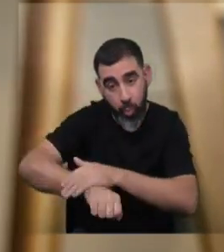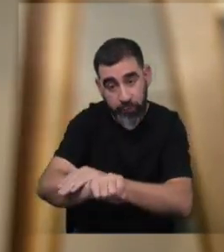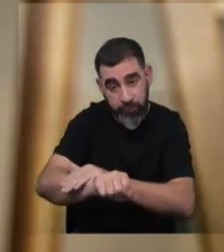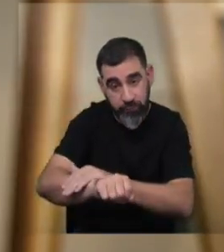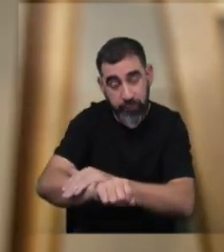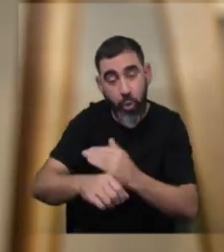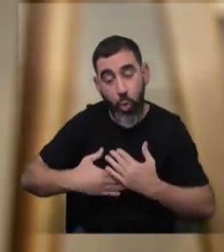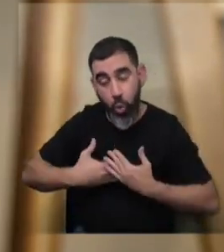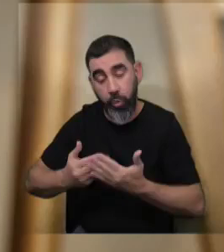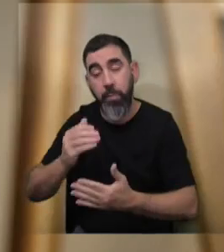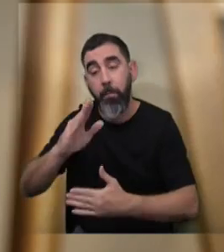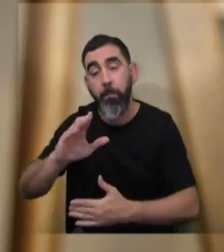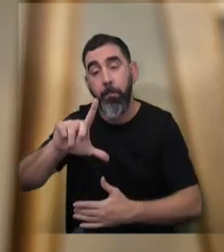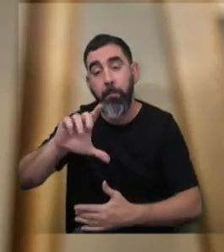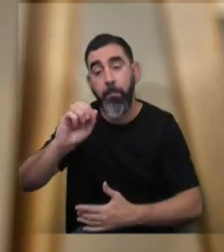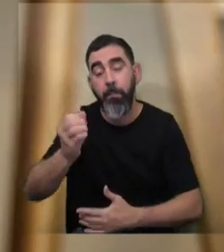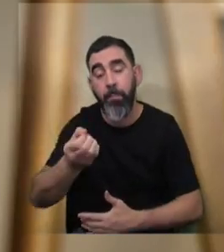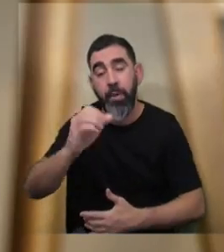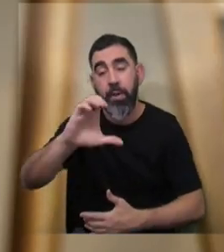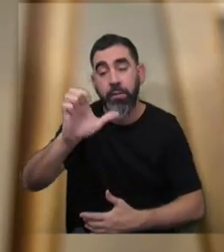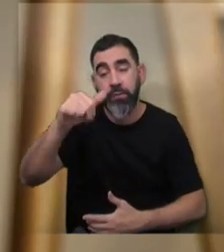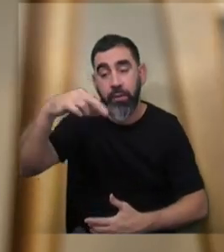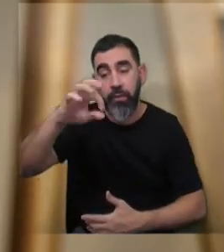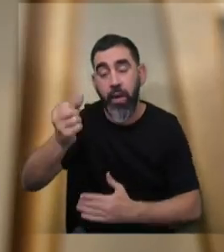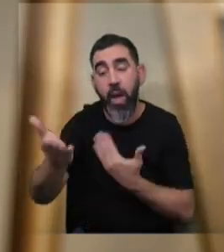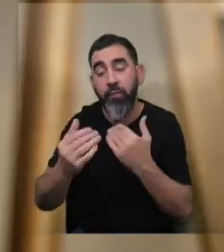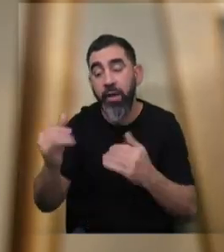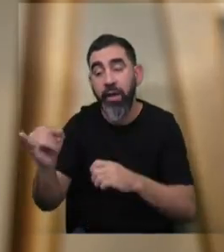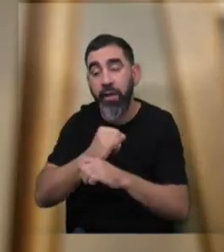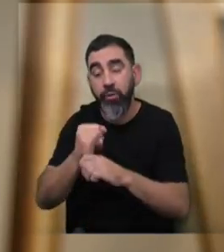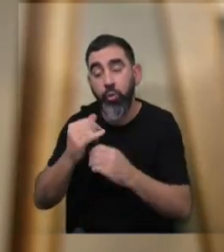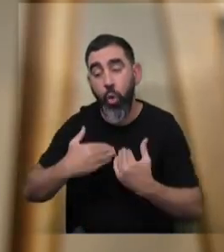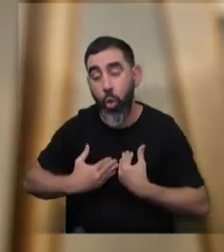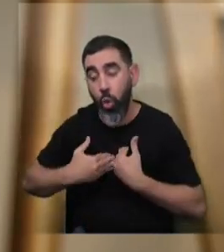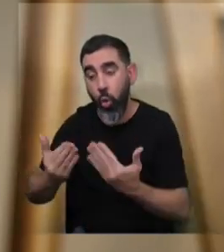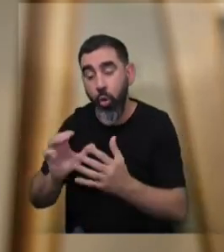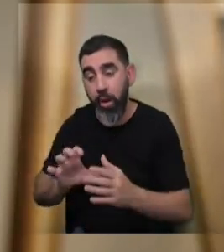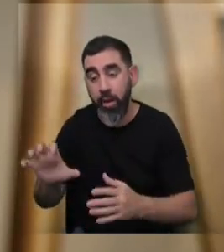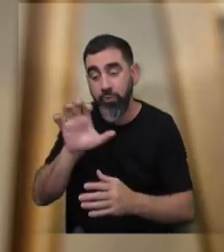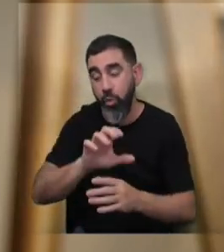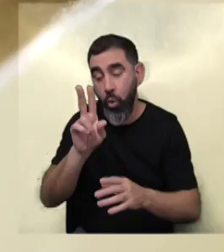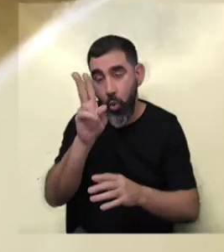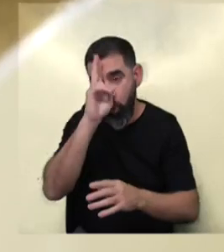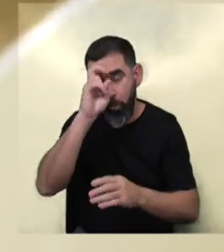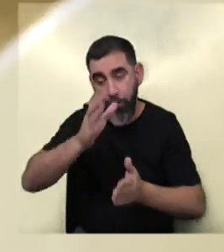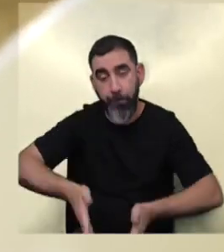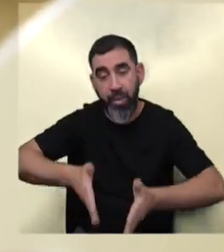Sobre donación de placenta hablamos con integrantes del Instituto Nacional de Donación y Trasplantes del Hospital de Clínicas.